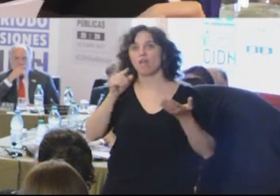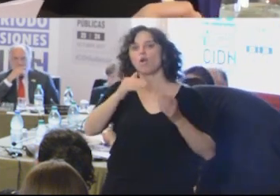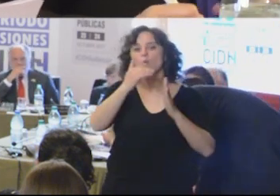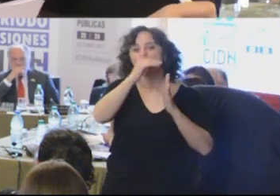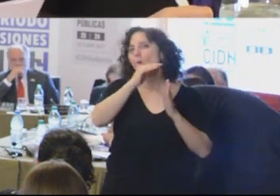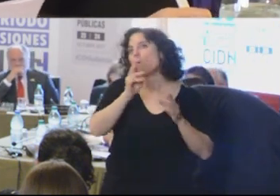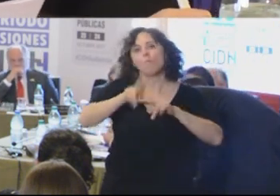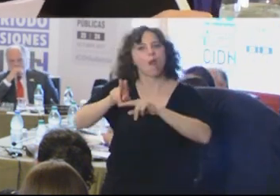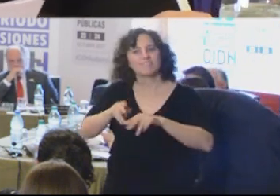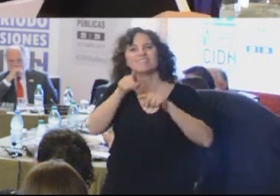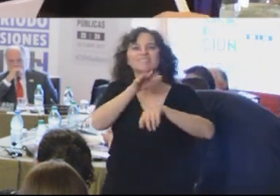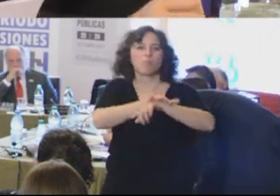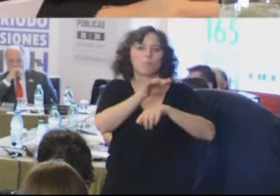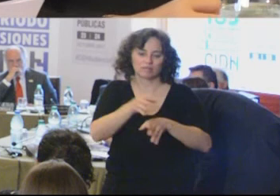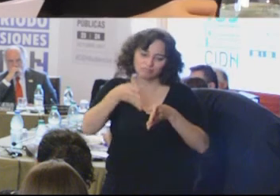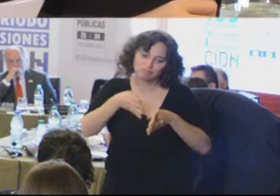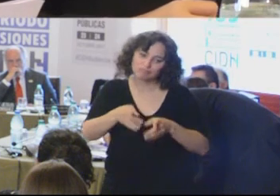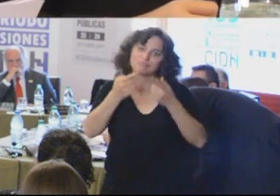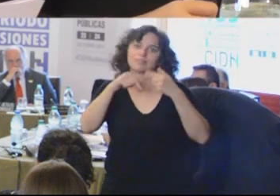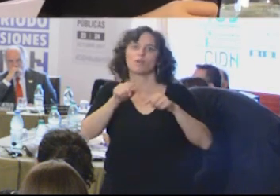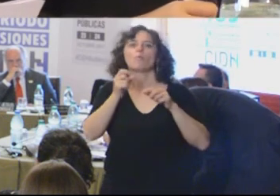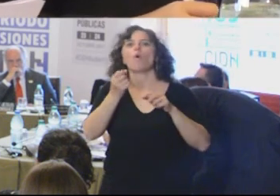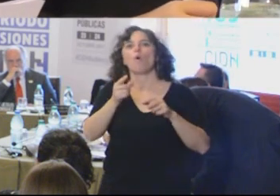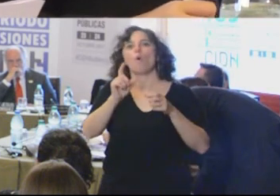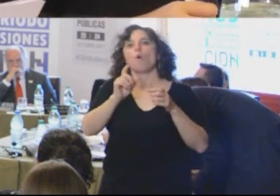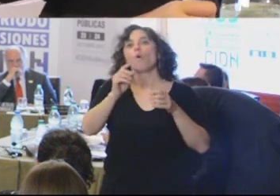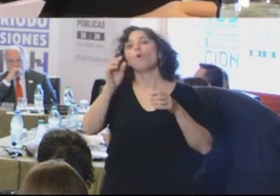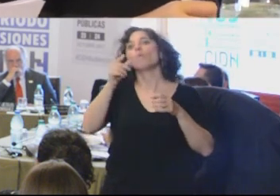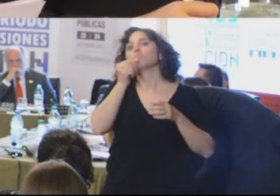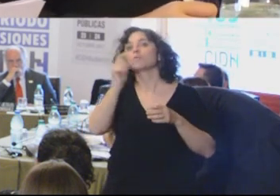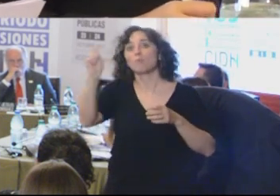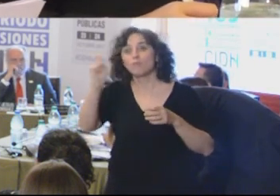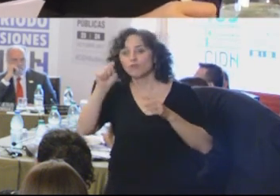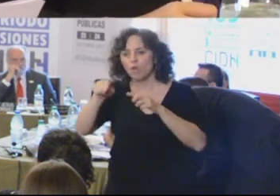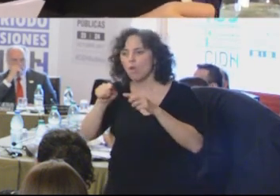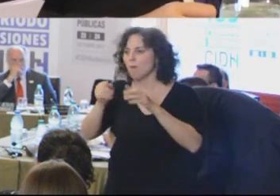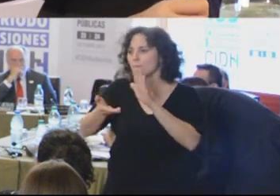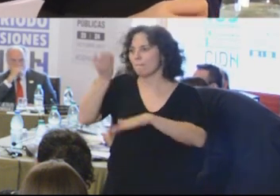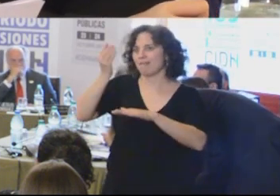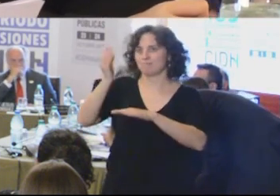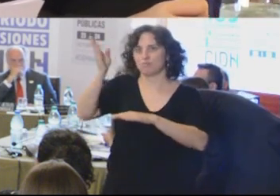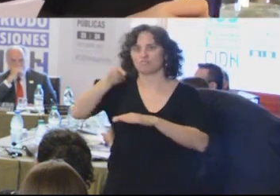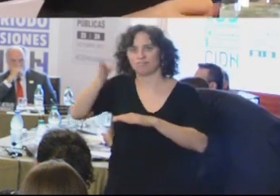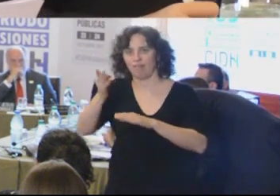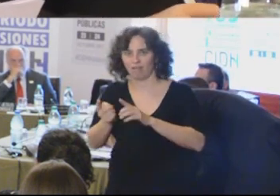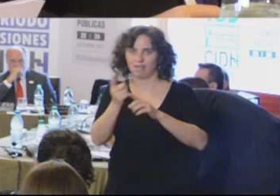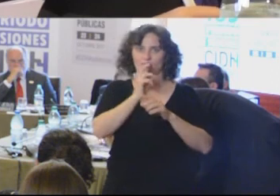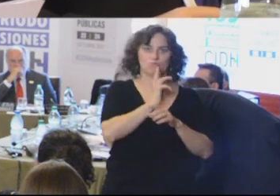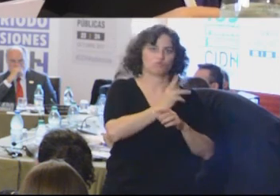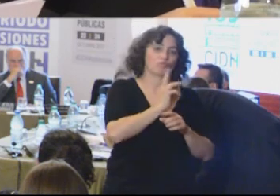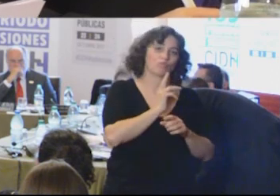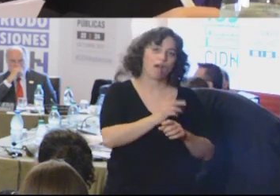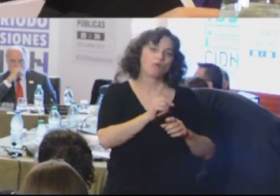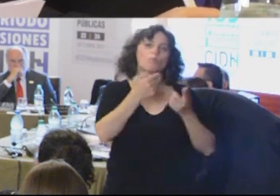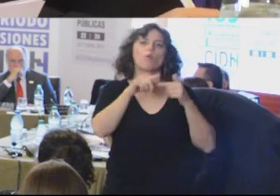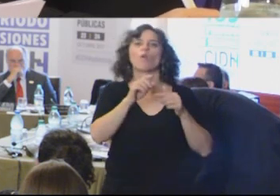combate cuyo victimario es normalmente un miembro de la fuerza pública ha sido muchísimo más alta que los resultados por otros